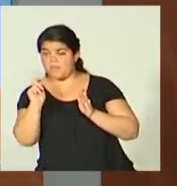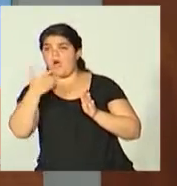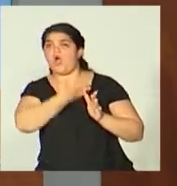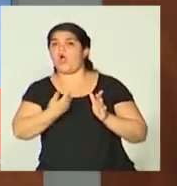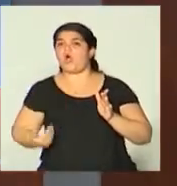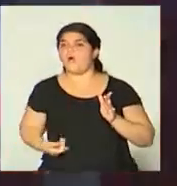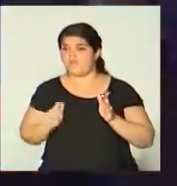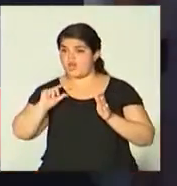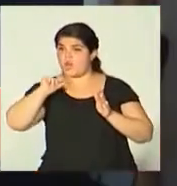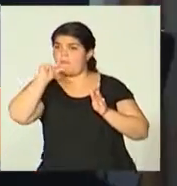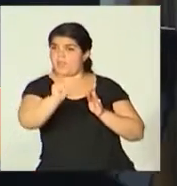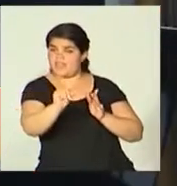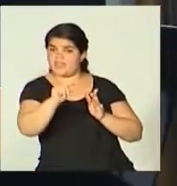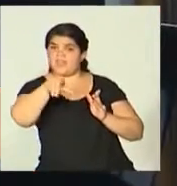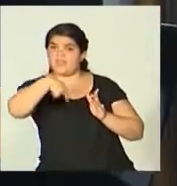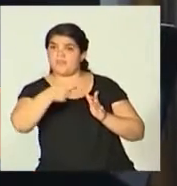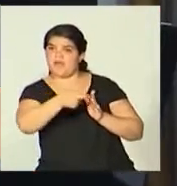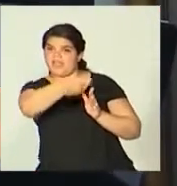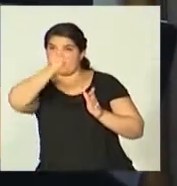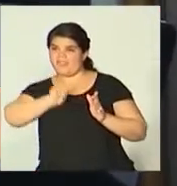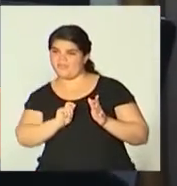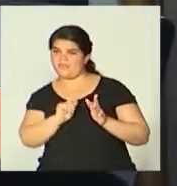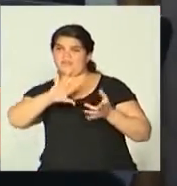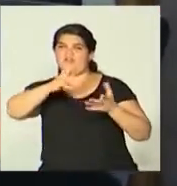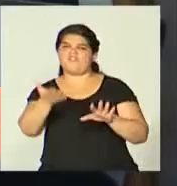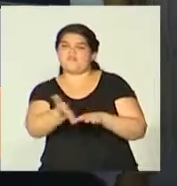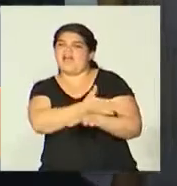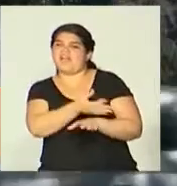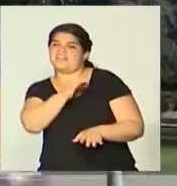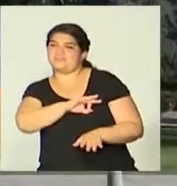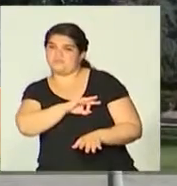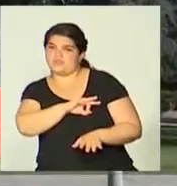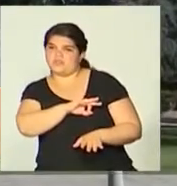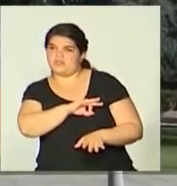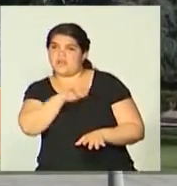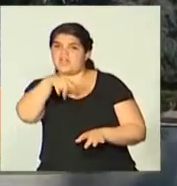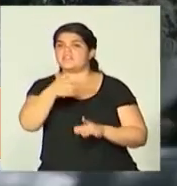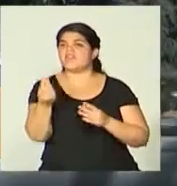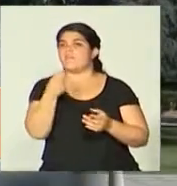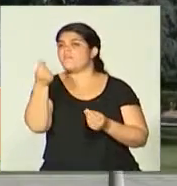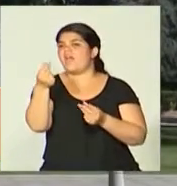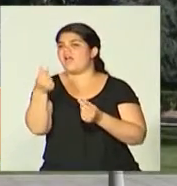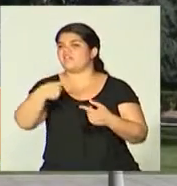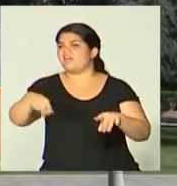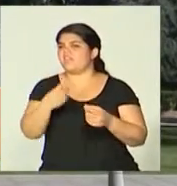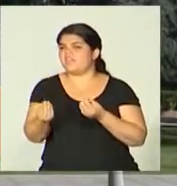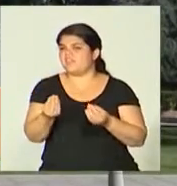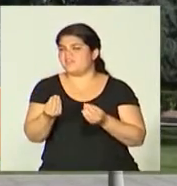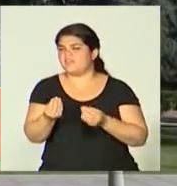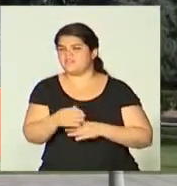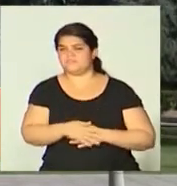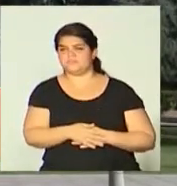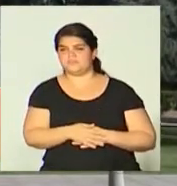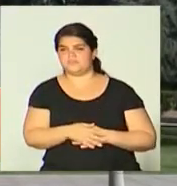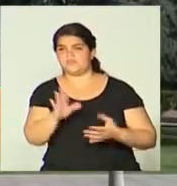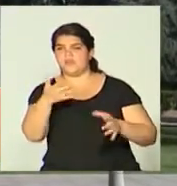te anticipa del salario, es como un anticipo salarial, digamos. Es plata que te tiene que pagar, que normalmente te la da en la